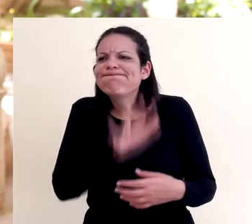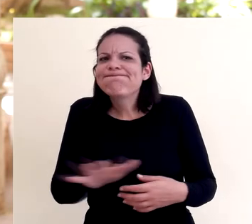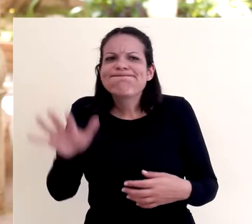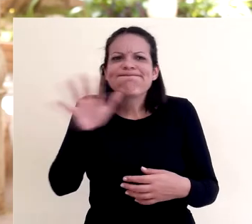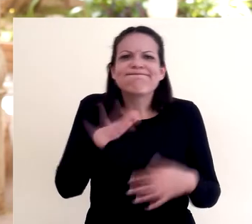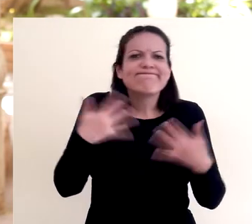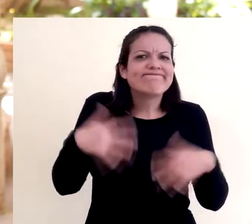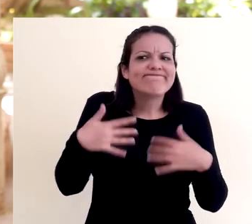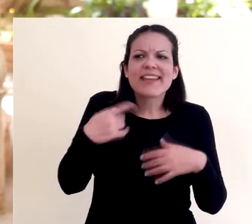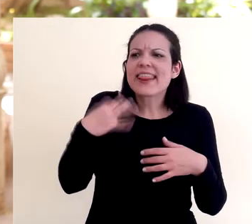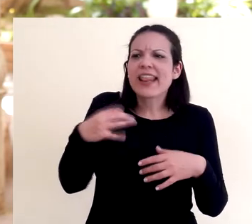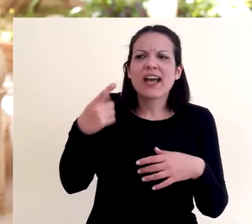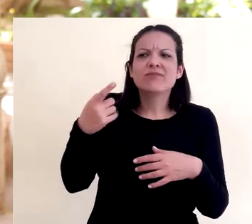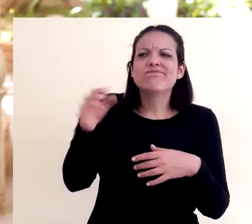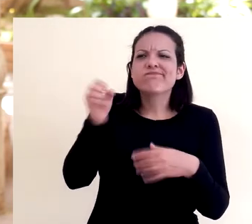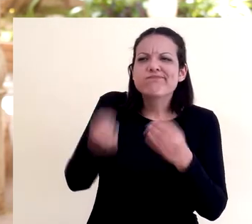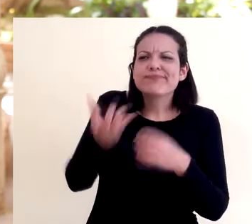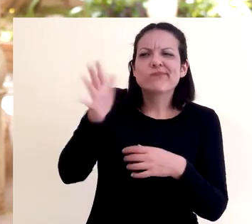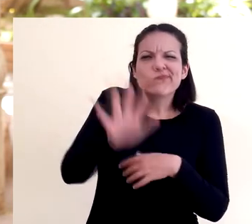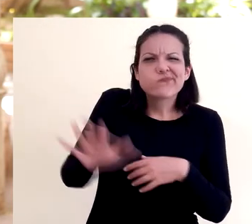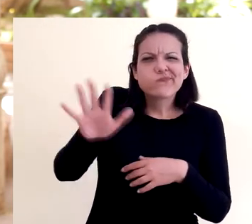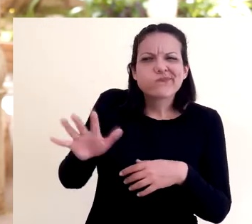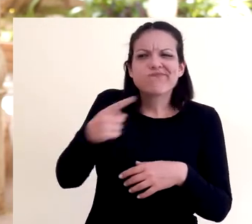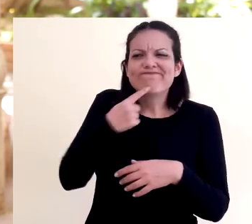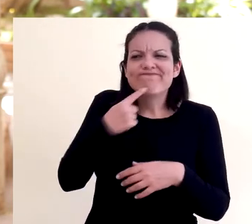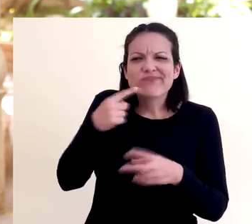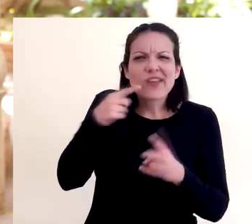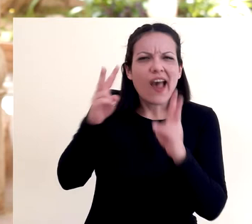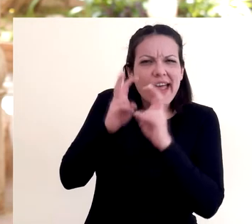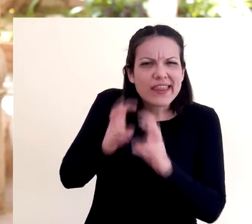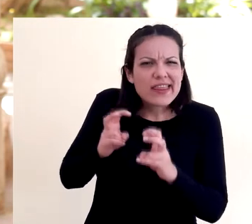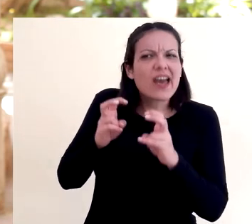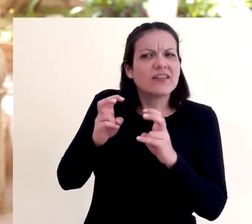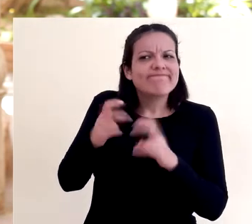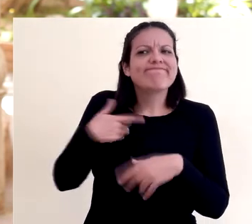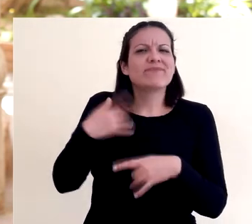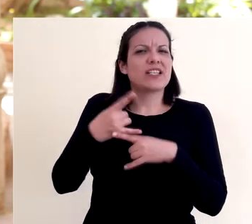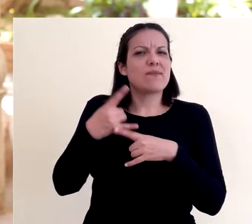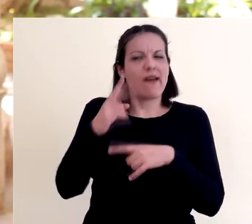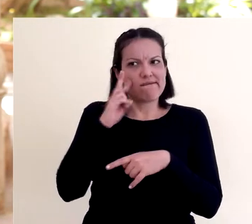analizarlo mucho al emergente. Yo siempre me estoy como observando en eso.